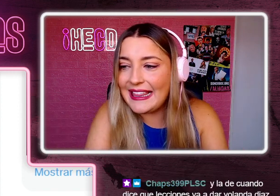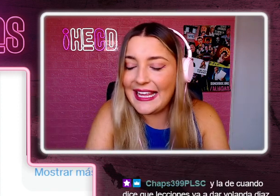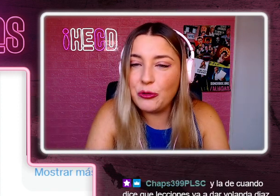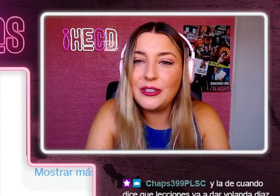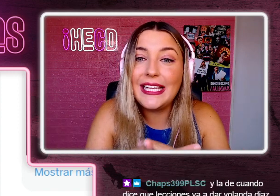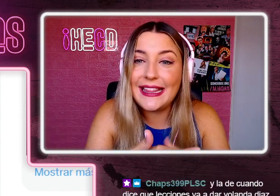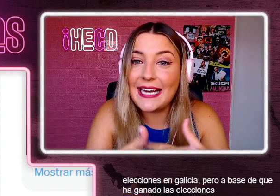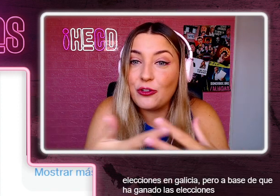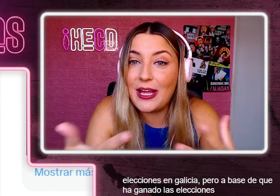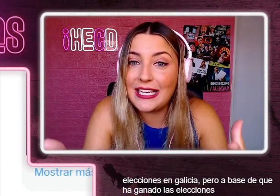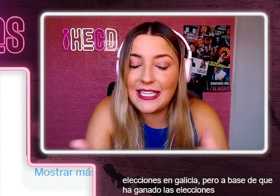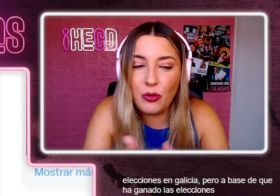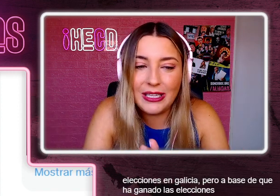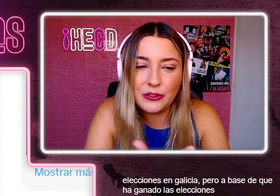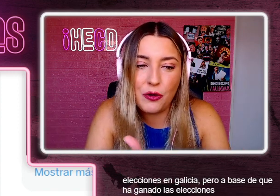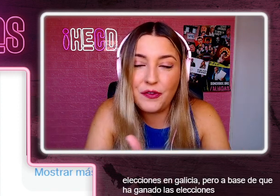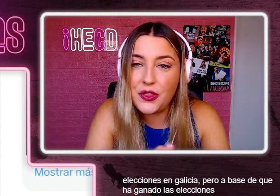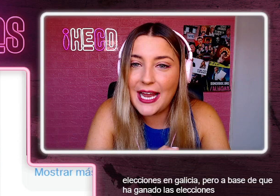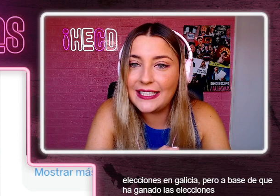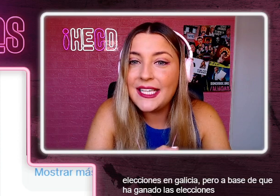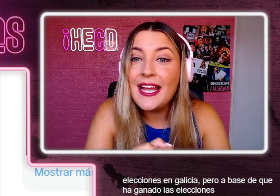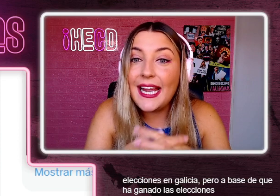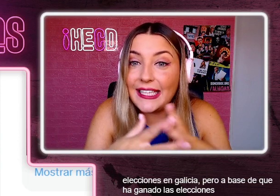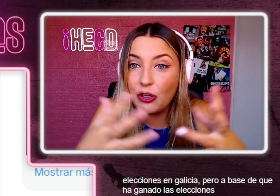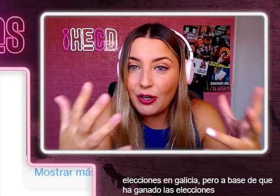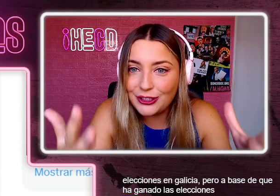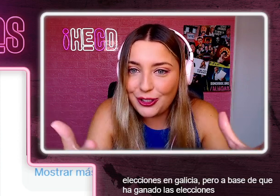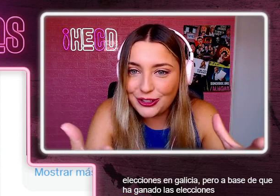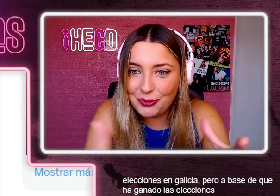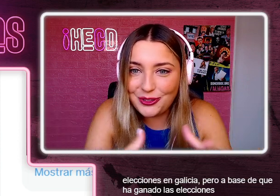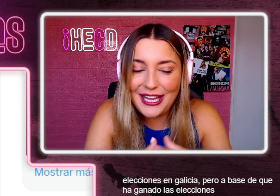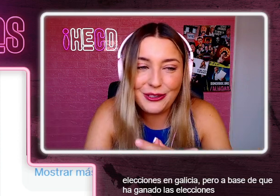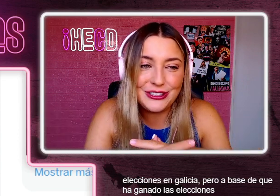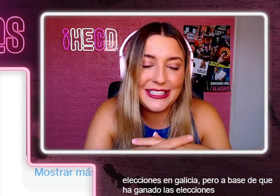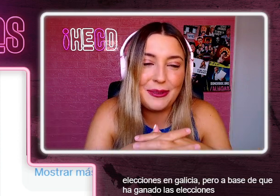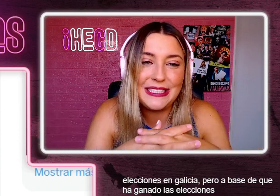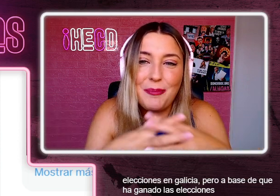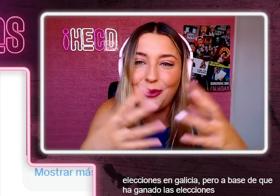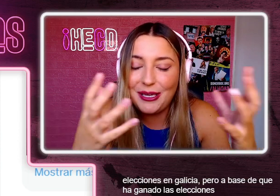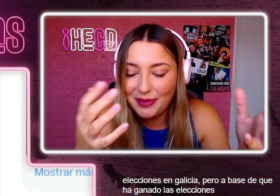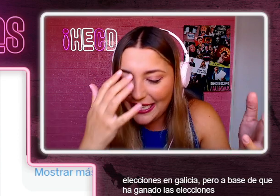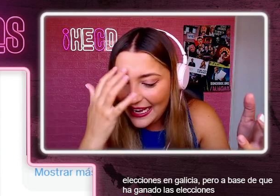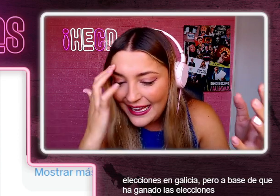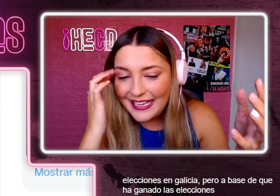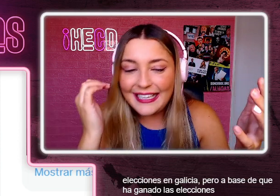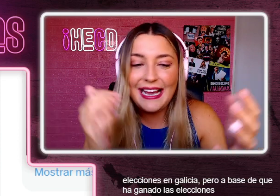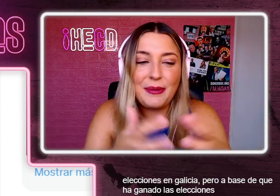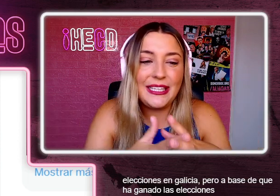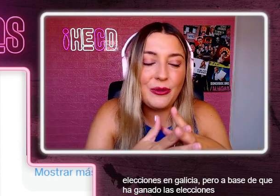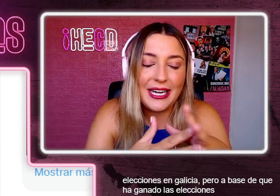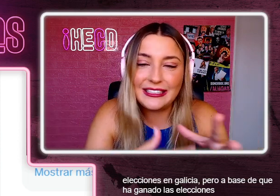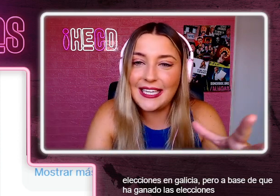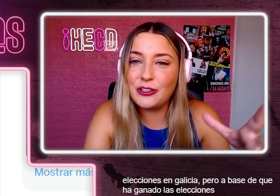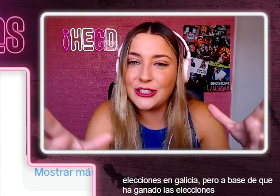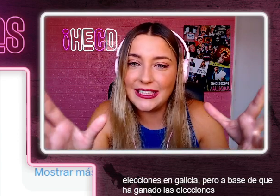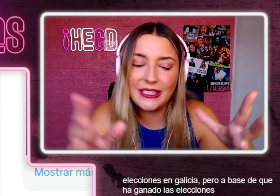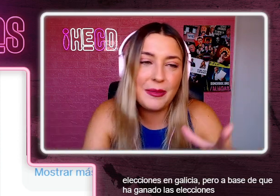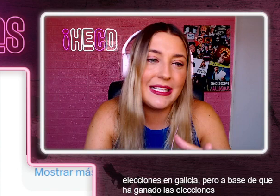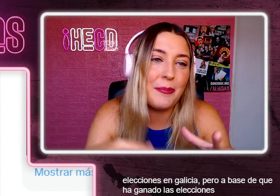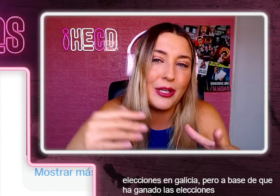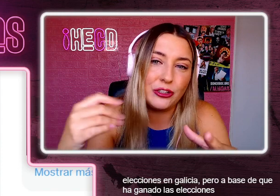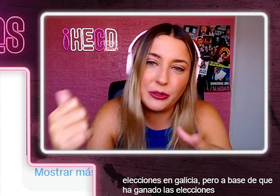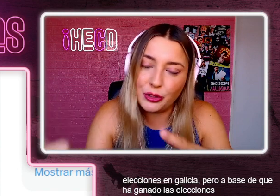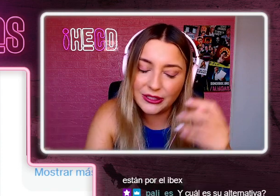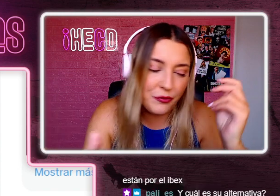posibilidad de utilizar todas las lenguas cooficiales en el congreso de los diputados ya sabéis la polémica que ha venido arrastrándose